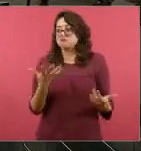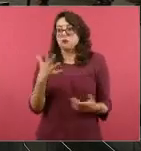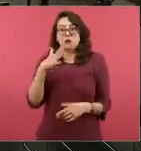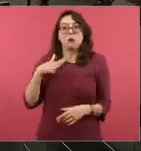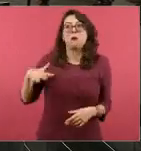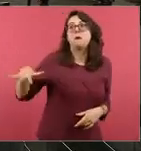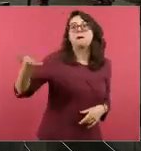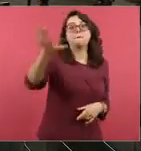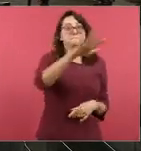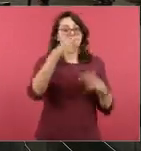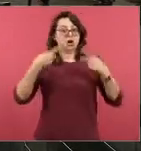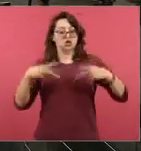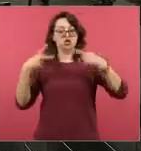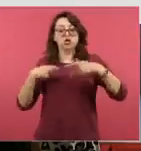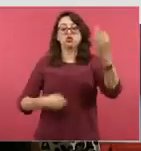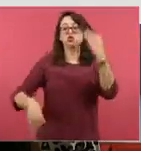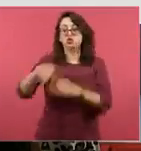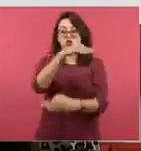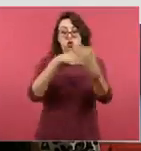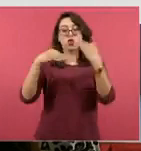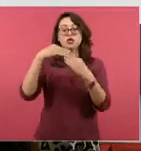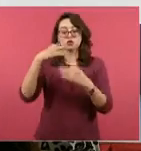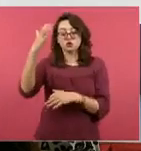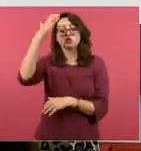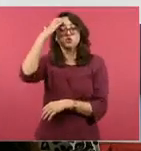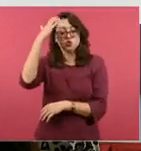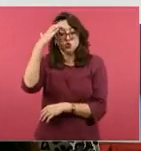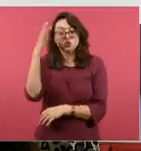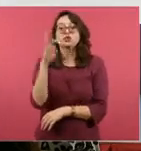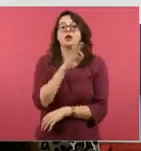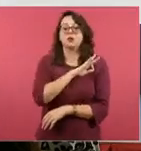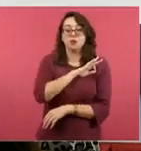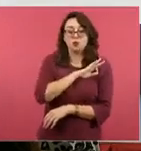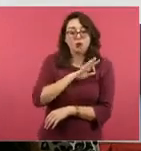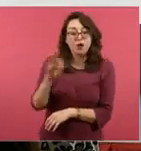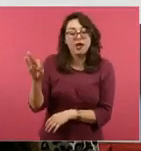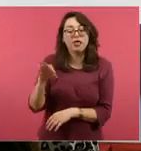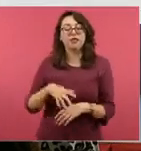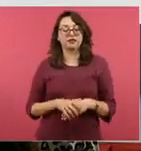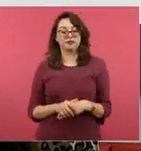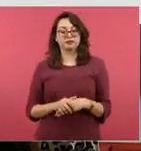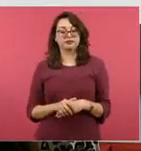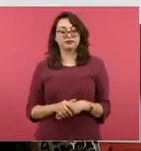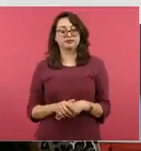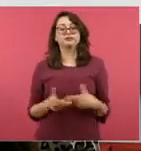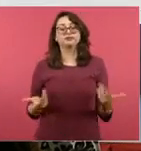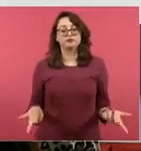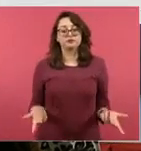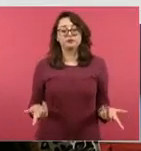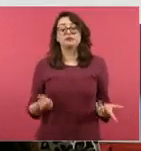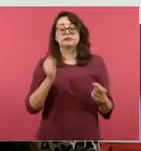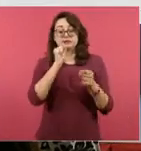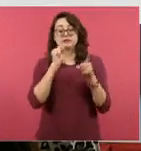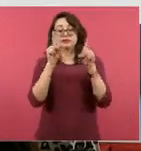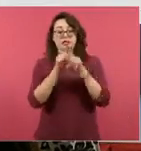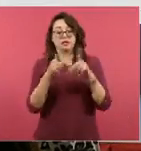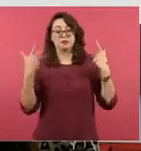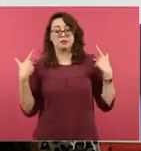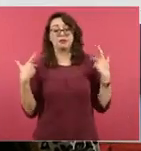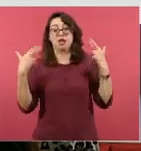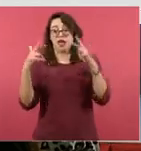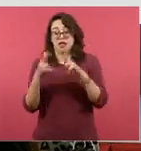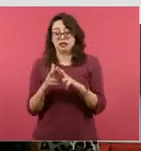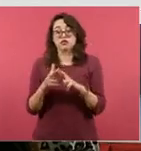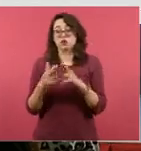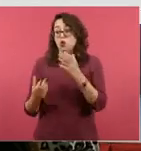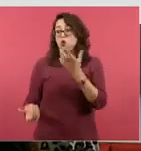en lo general, para conocerlo. Pero a partir de esta organización, también están los docentes en formación.